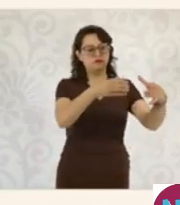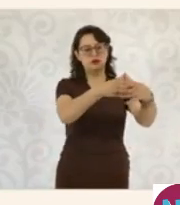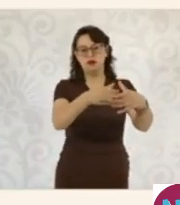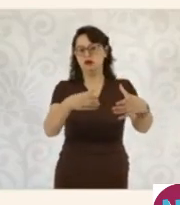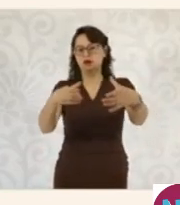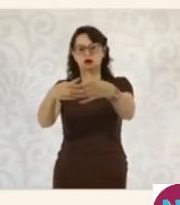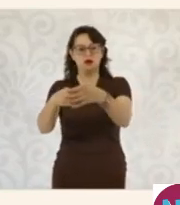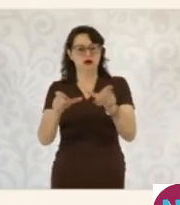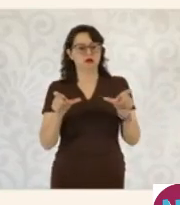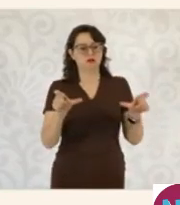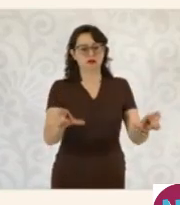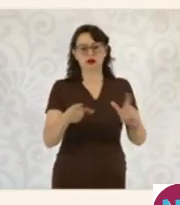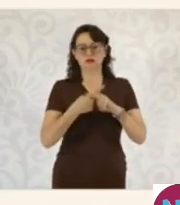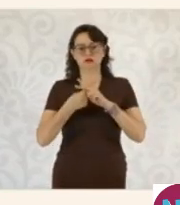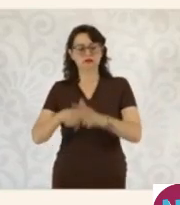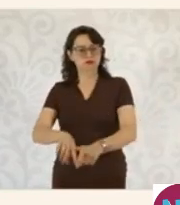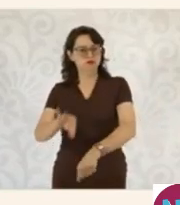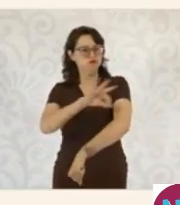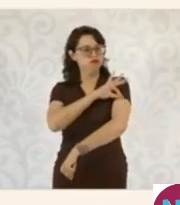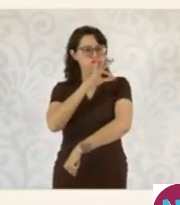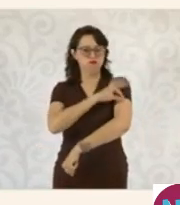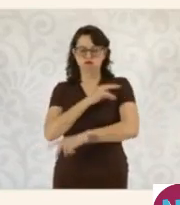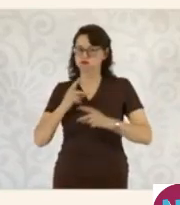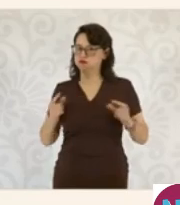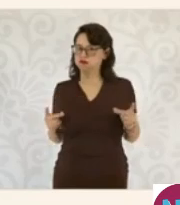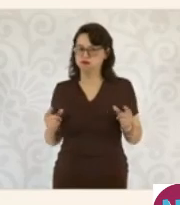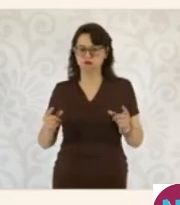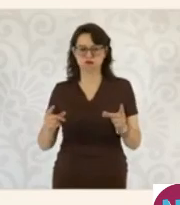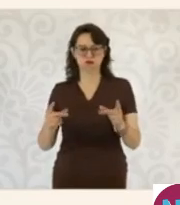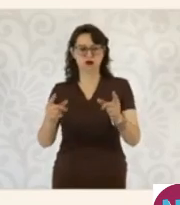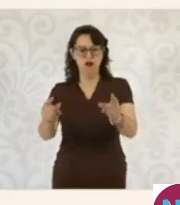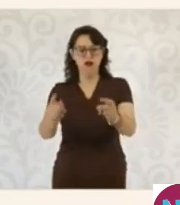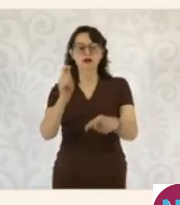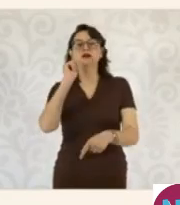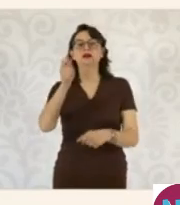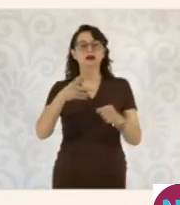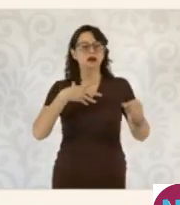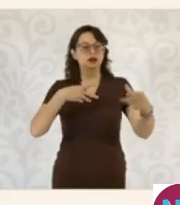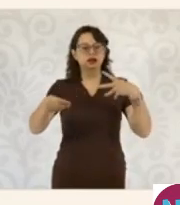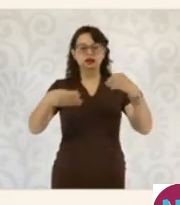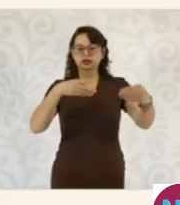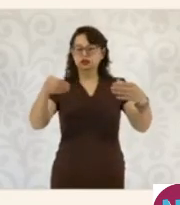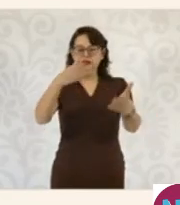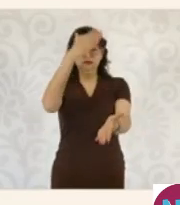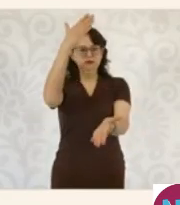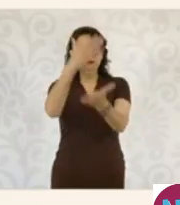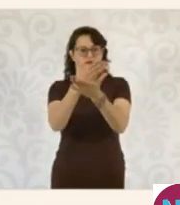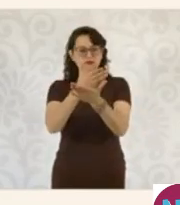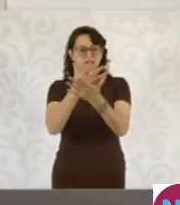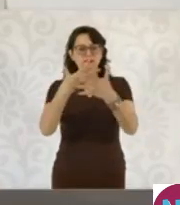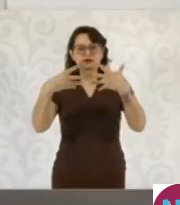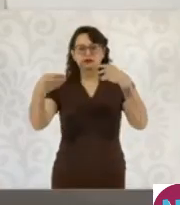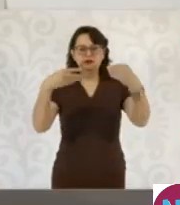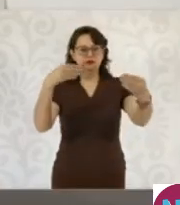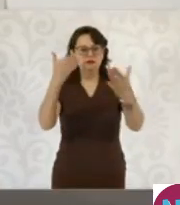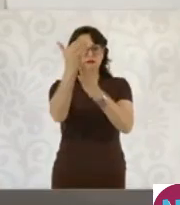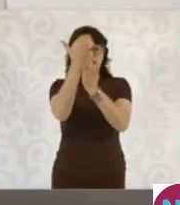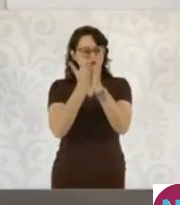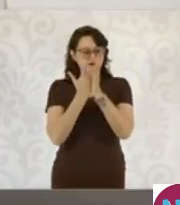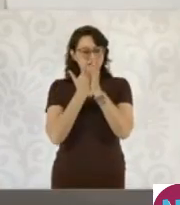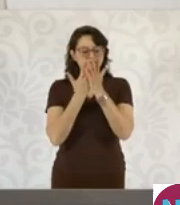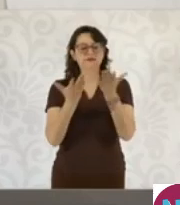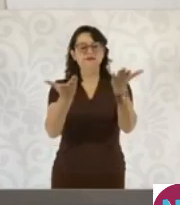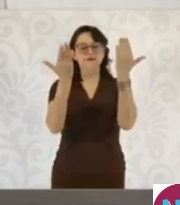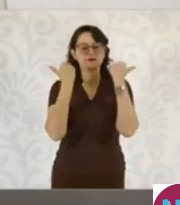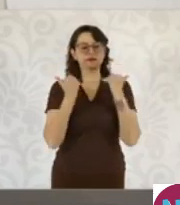el bloqueo vacunal. En pocas palabras, es cómo acabar con los contagios y evitar la propagación de la enfermedad. Siguiente, por